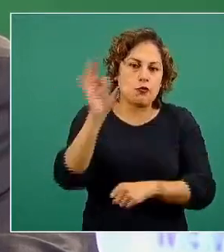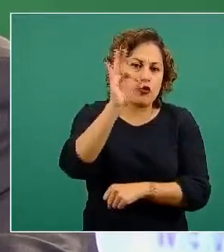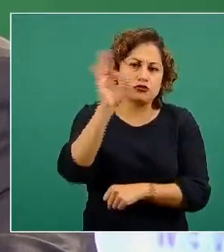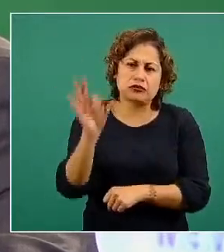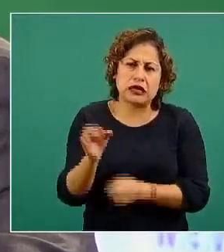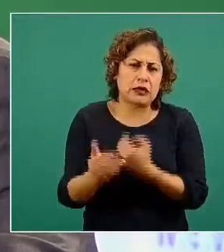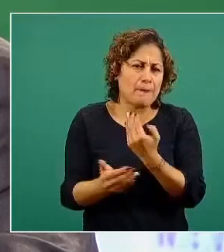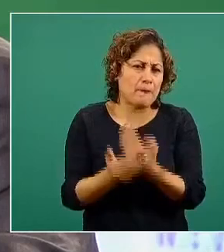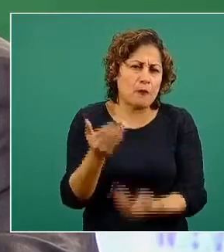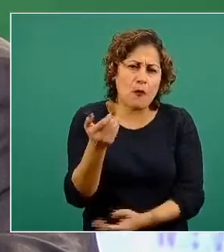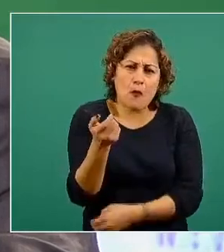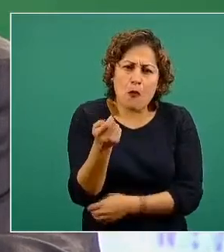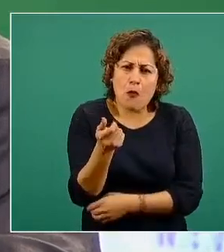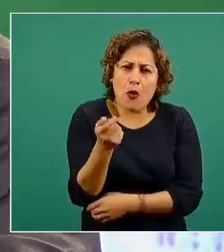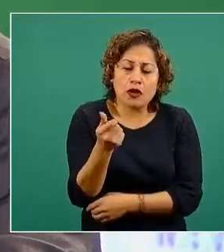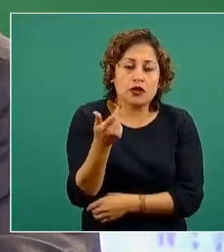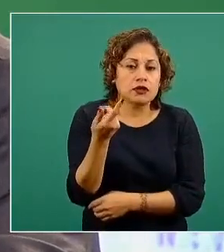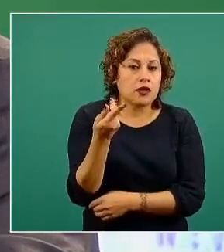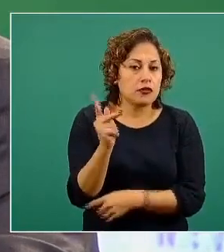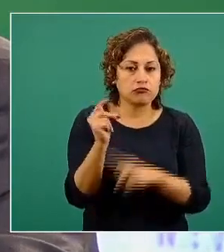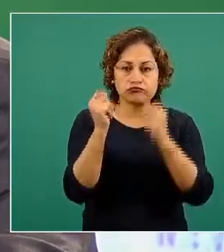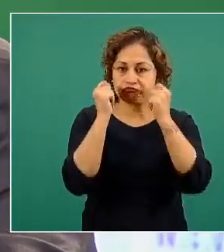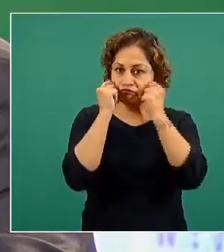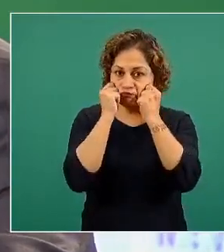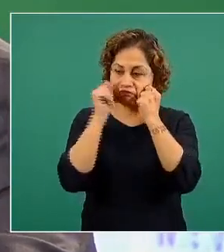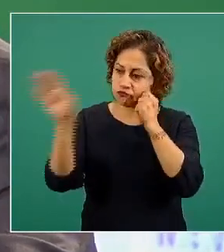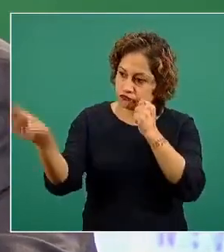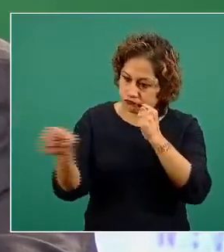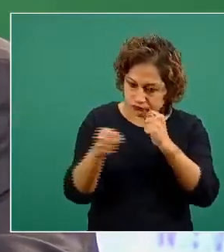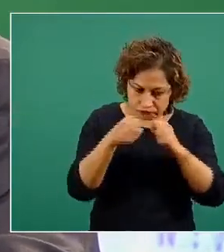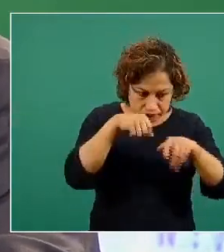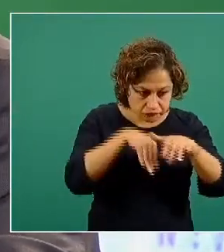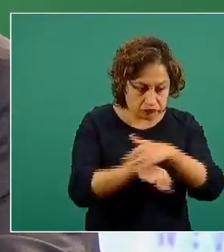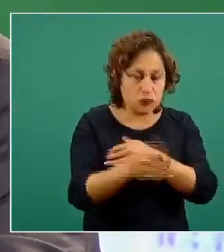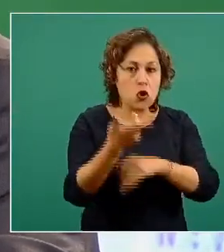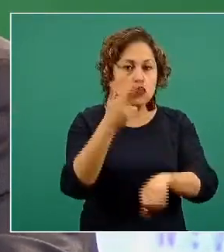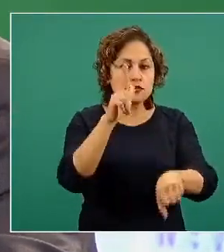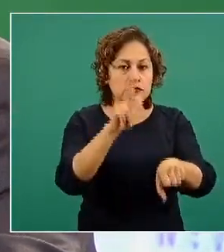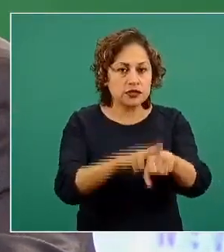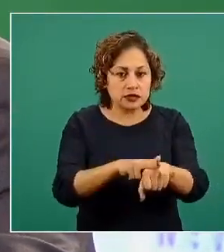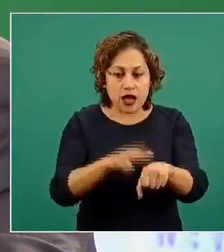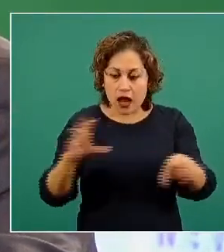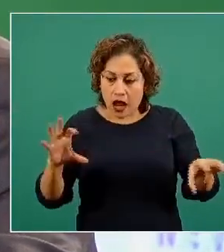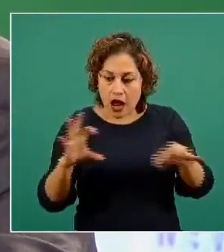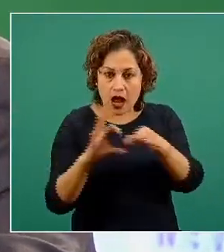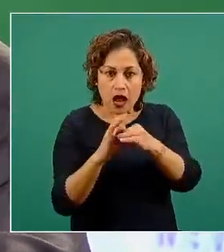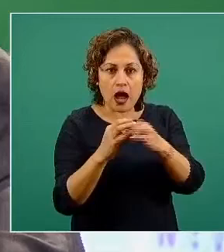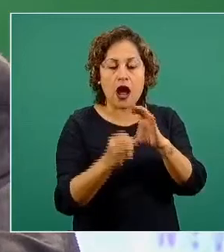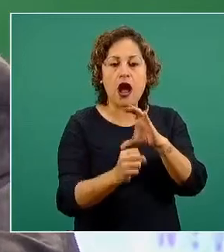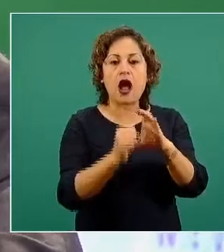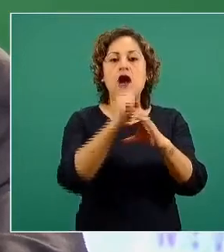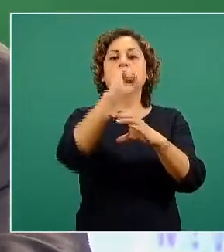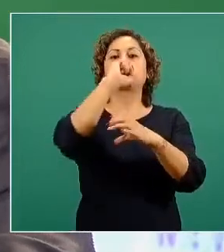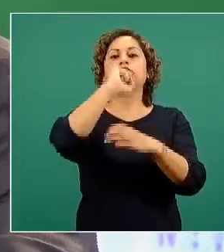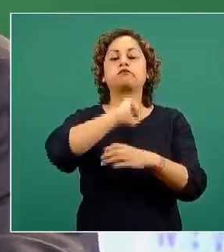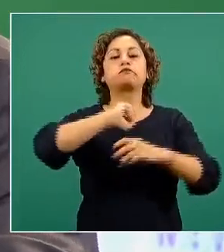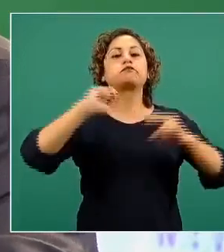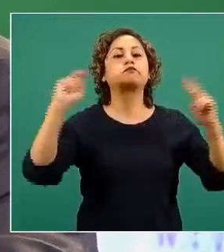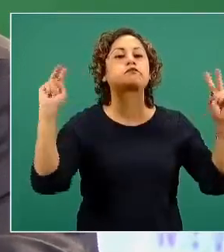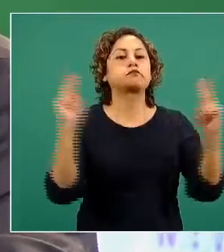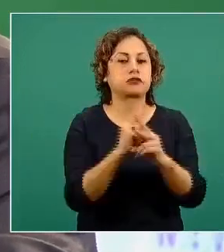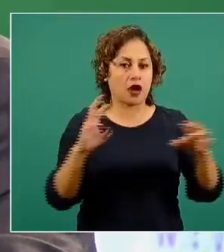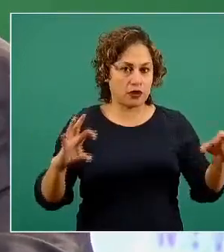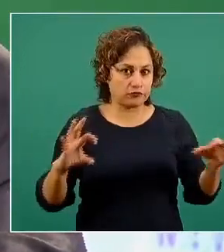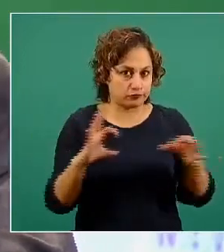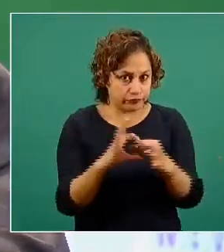así se trasladan a las unidades hospitalarias, se intuban, si requieren intubación, se conectan a un ventilador si